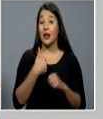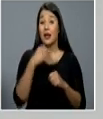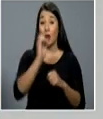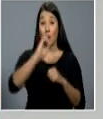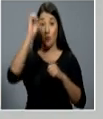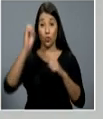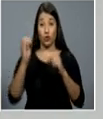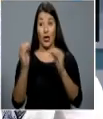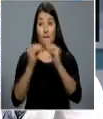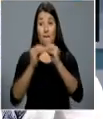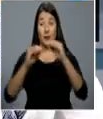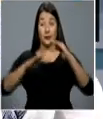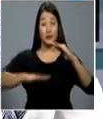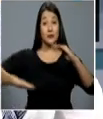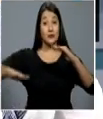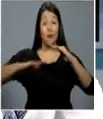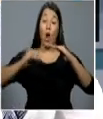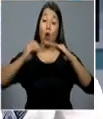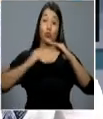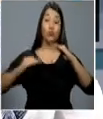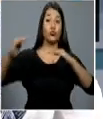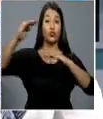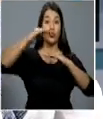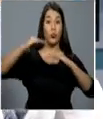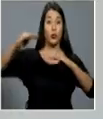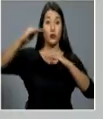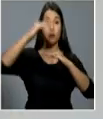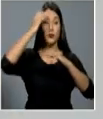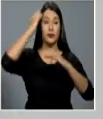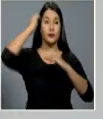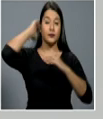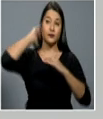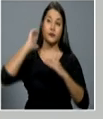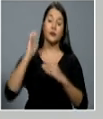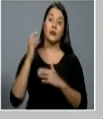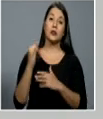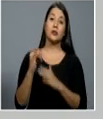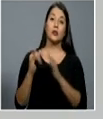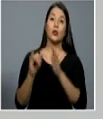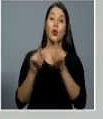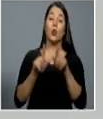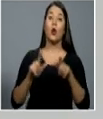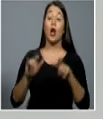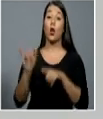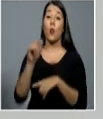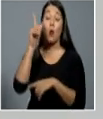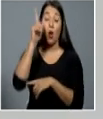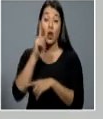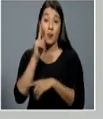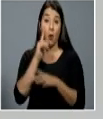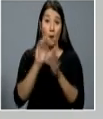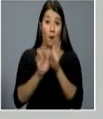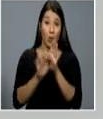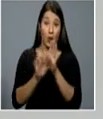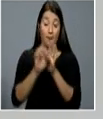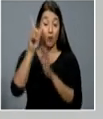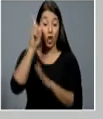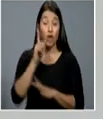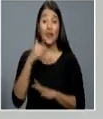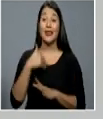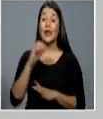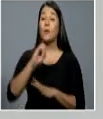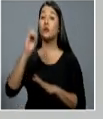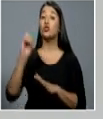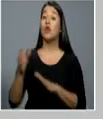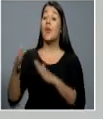promedio nacional o puede tener una tasa superior. Váyase a un sitio como por ejemplo Limón. Limón tiene la tasa de mortalidad